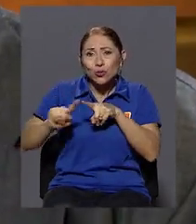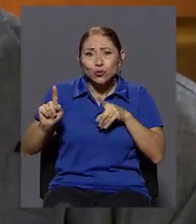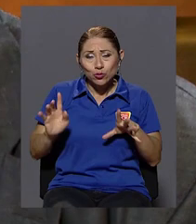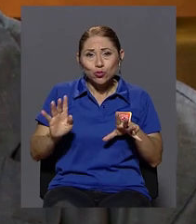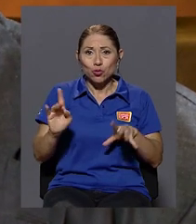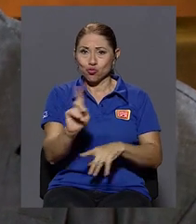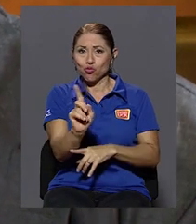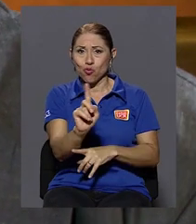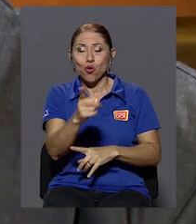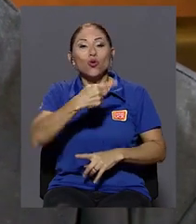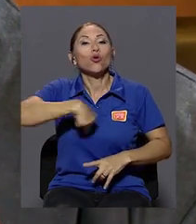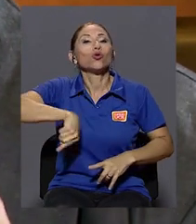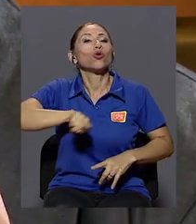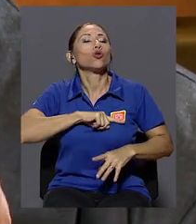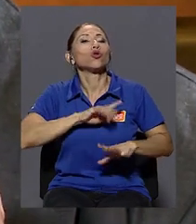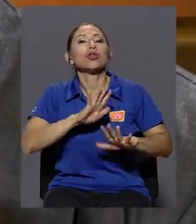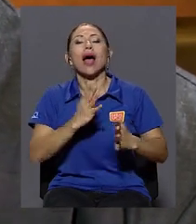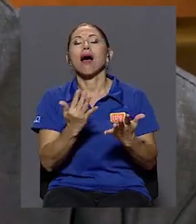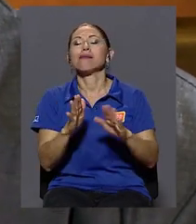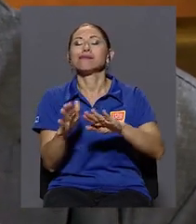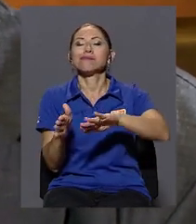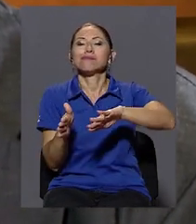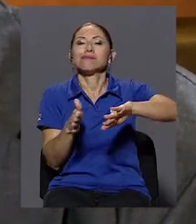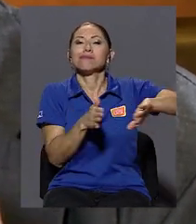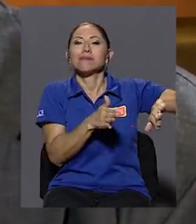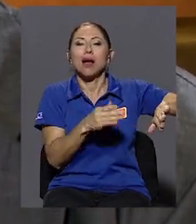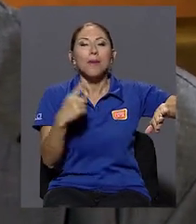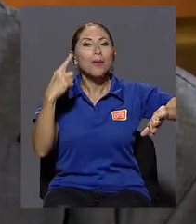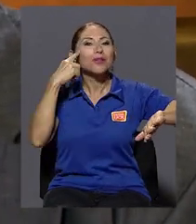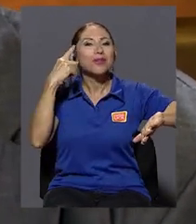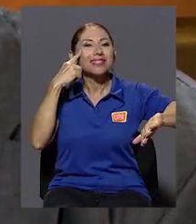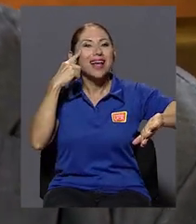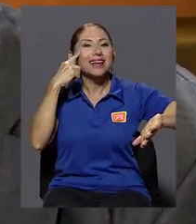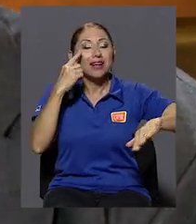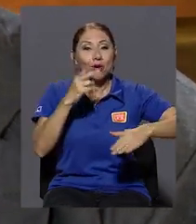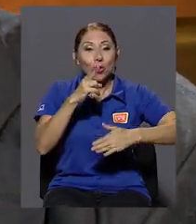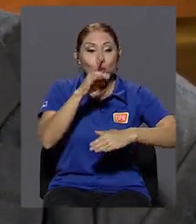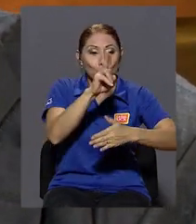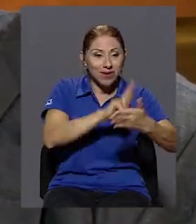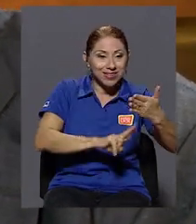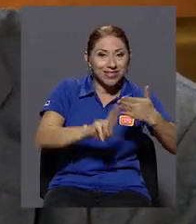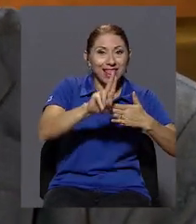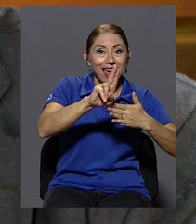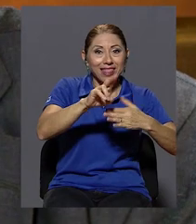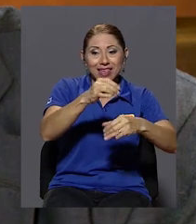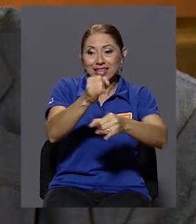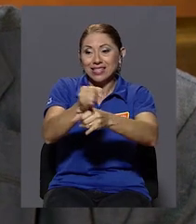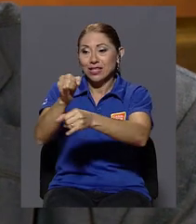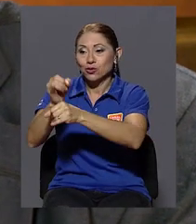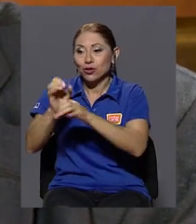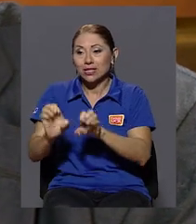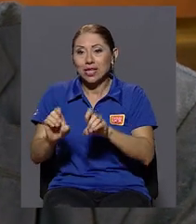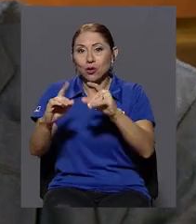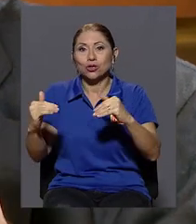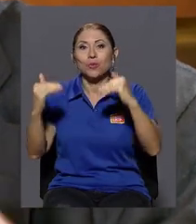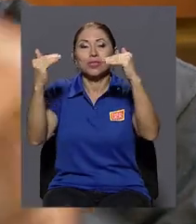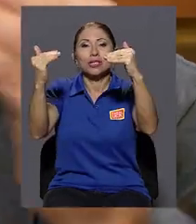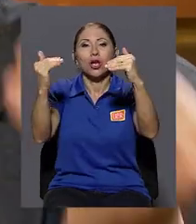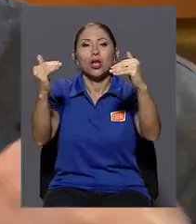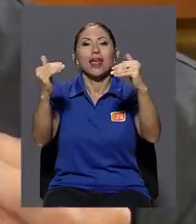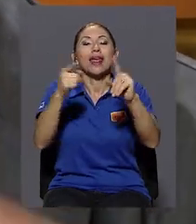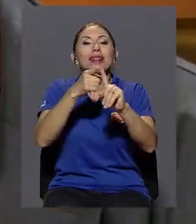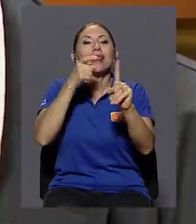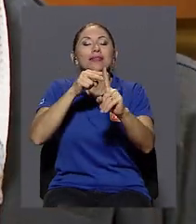común denominador, sino que íbamos a pensar la universidad y las instituciones de educación superior desde